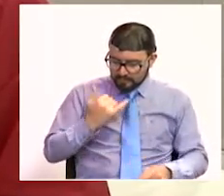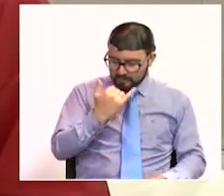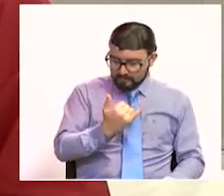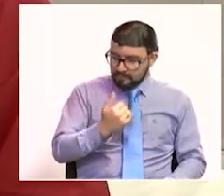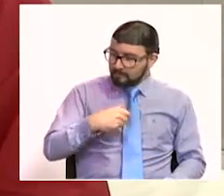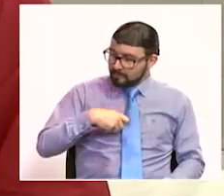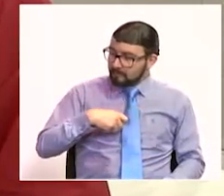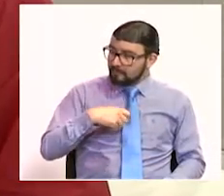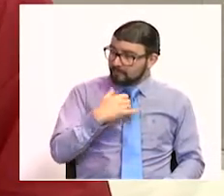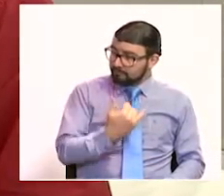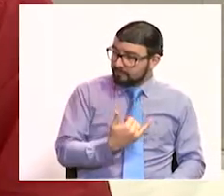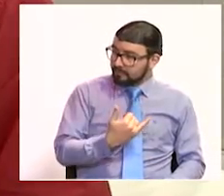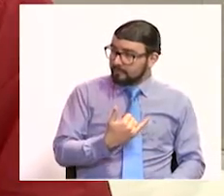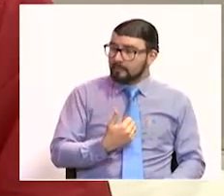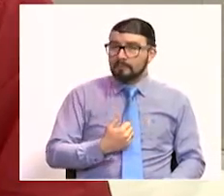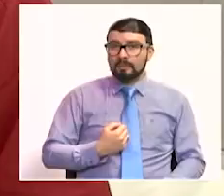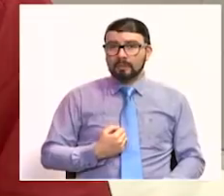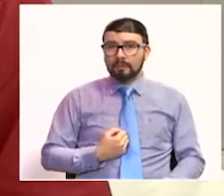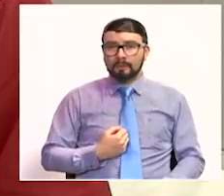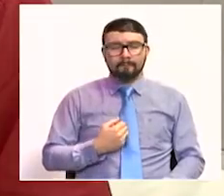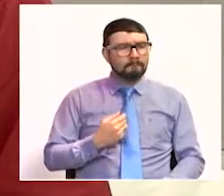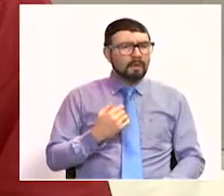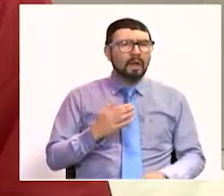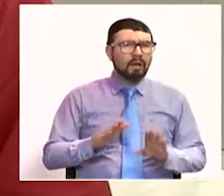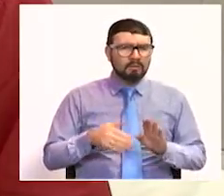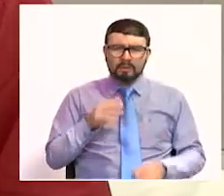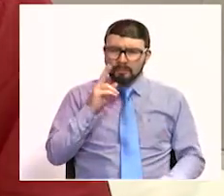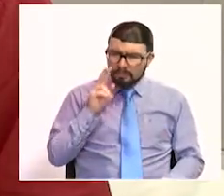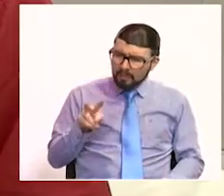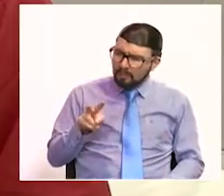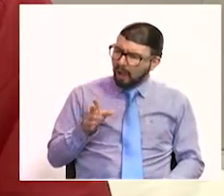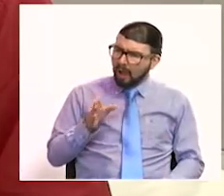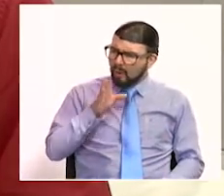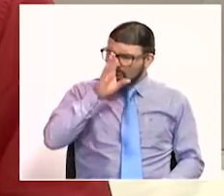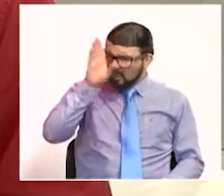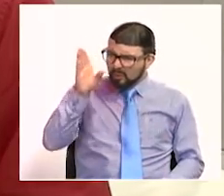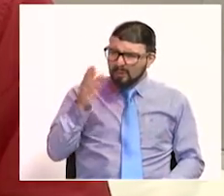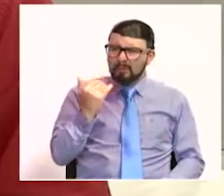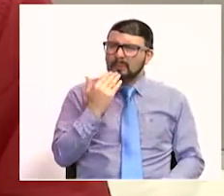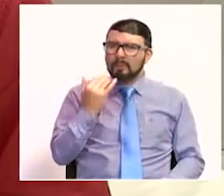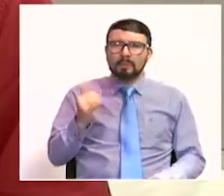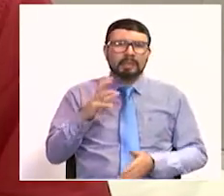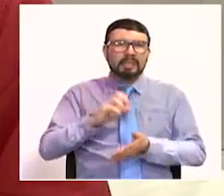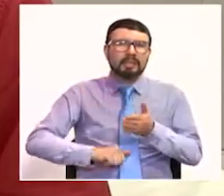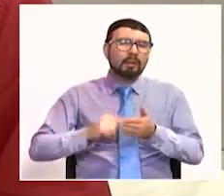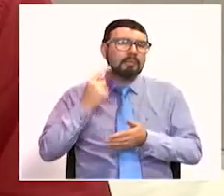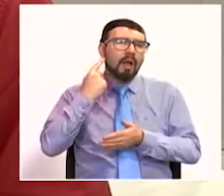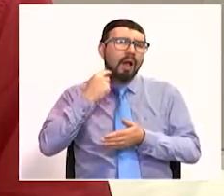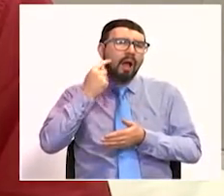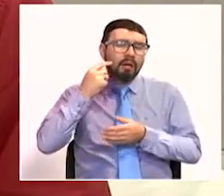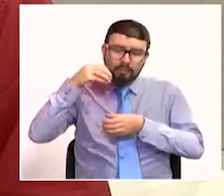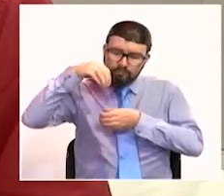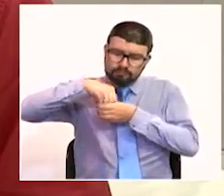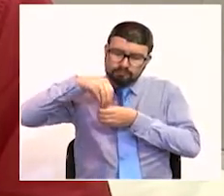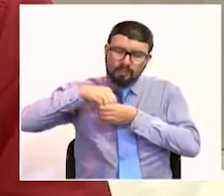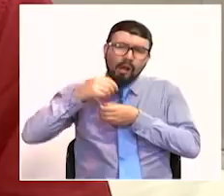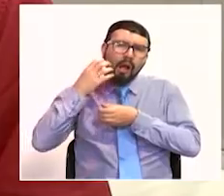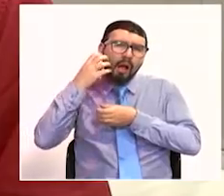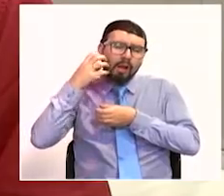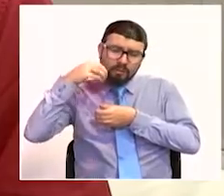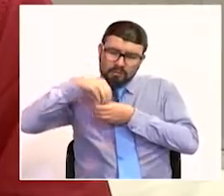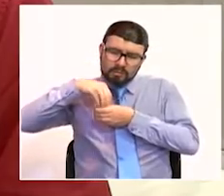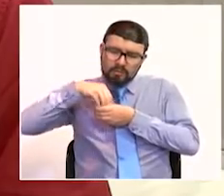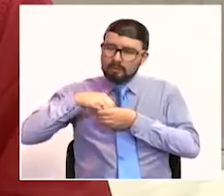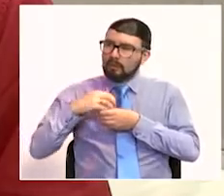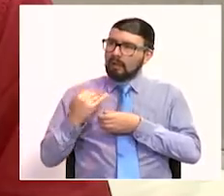neurofocal. Vemos con frecuencia que cuando retiramos amalgamas, cuando llegan pacientes con